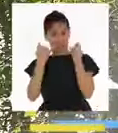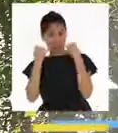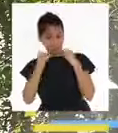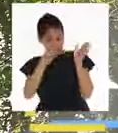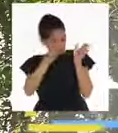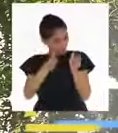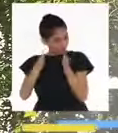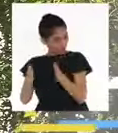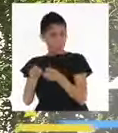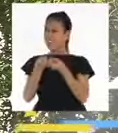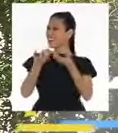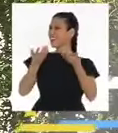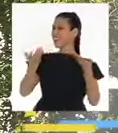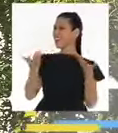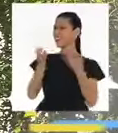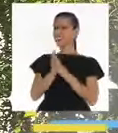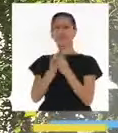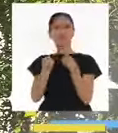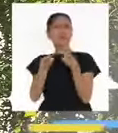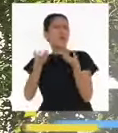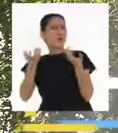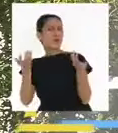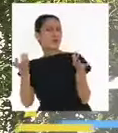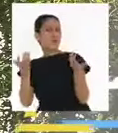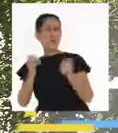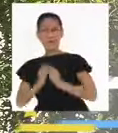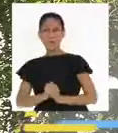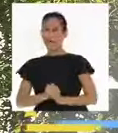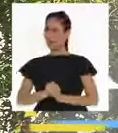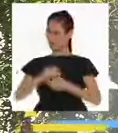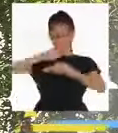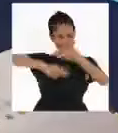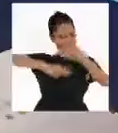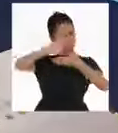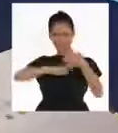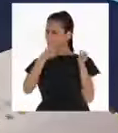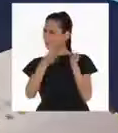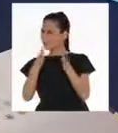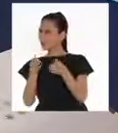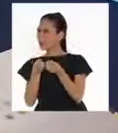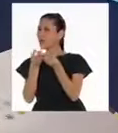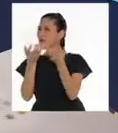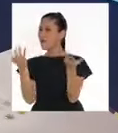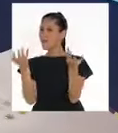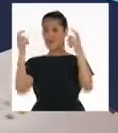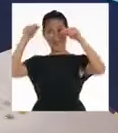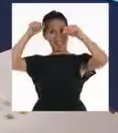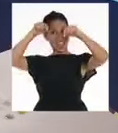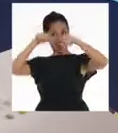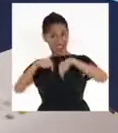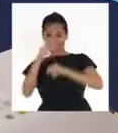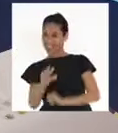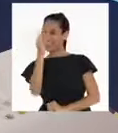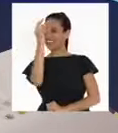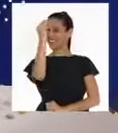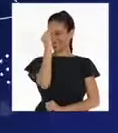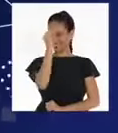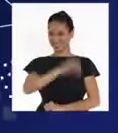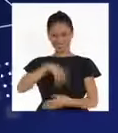¿Qué? ¿Y cómo es una tabla de frecuencias? Ahora aprenderemos, Valentín.